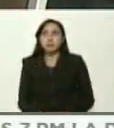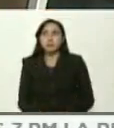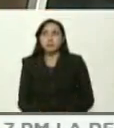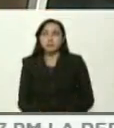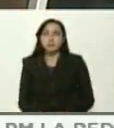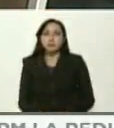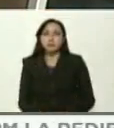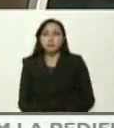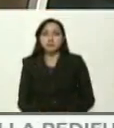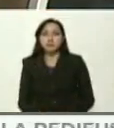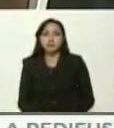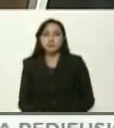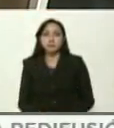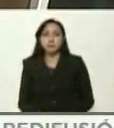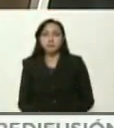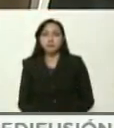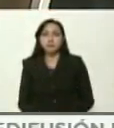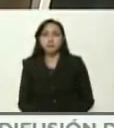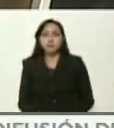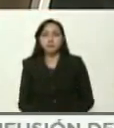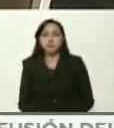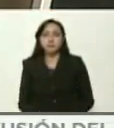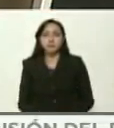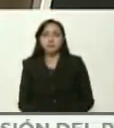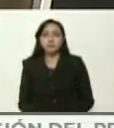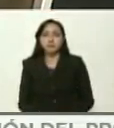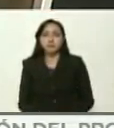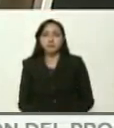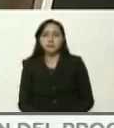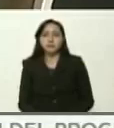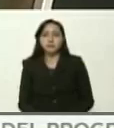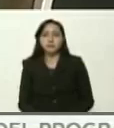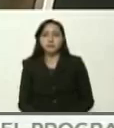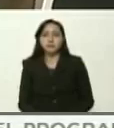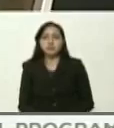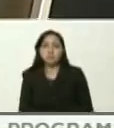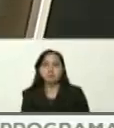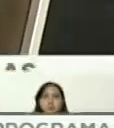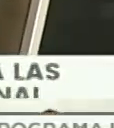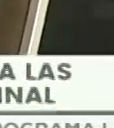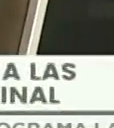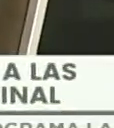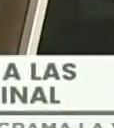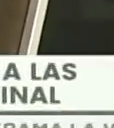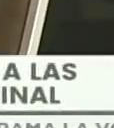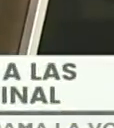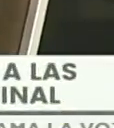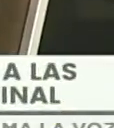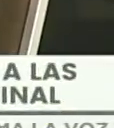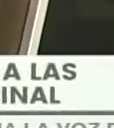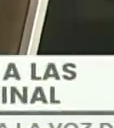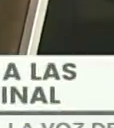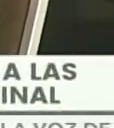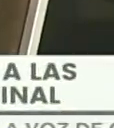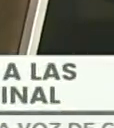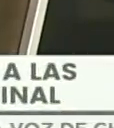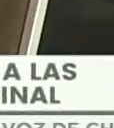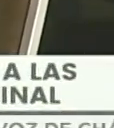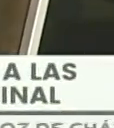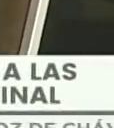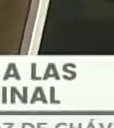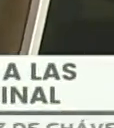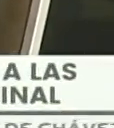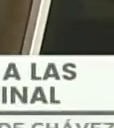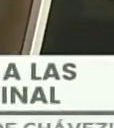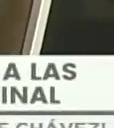Volver a aclarar el día y los ojos a brillar. Volverá la poesía, pero ellos no